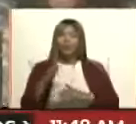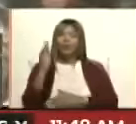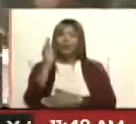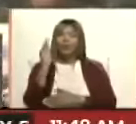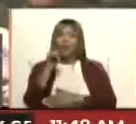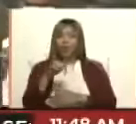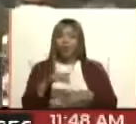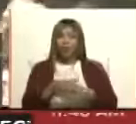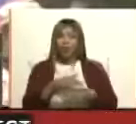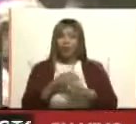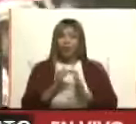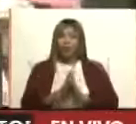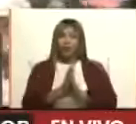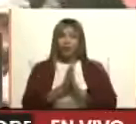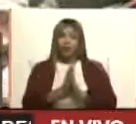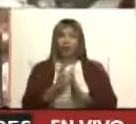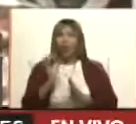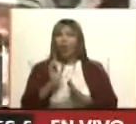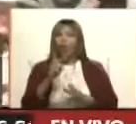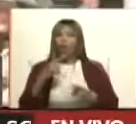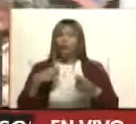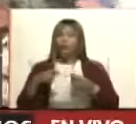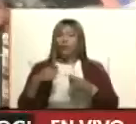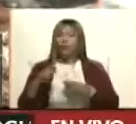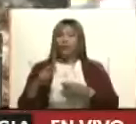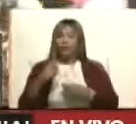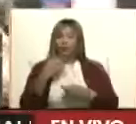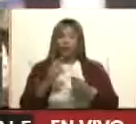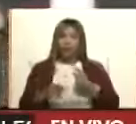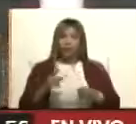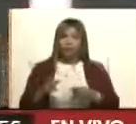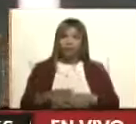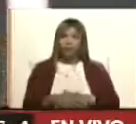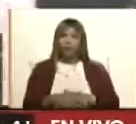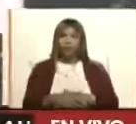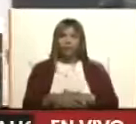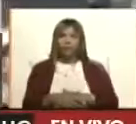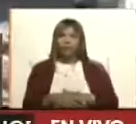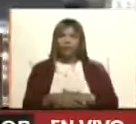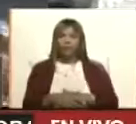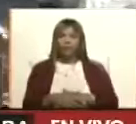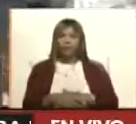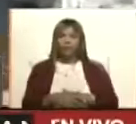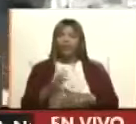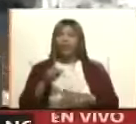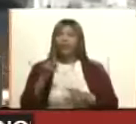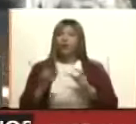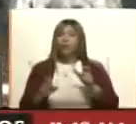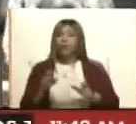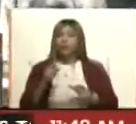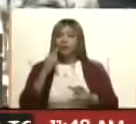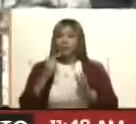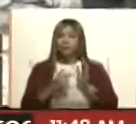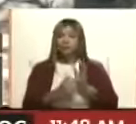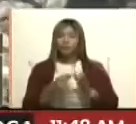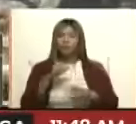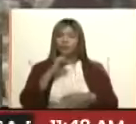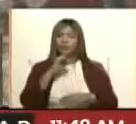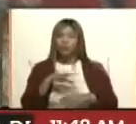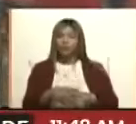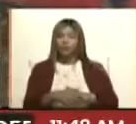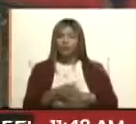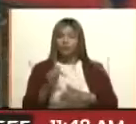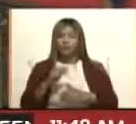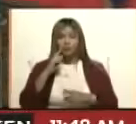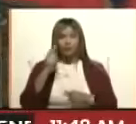ese Jueves Santo o que estaban vendiendo sus mercancías. Esas personas marcaron un hito que todavía